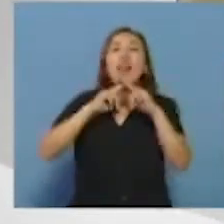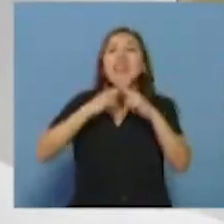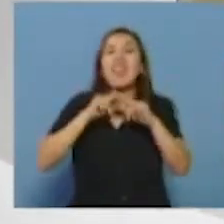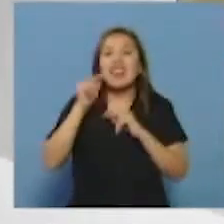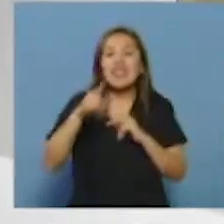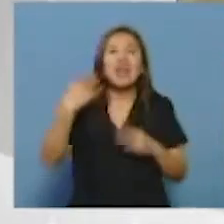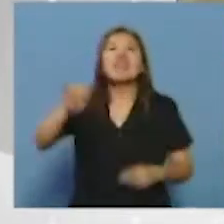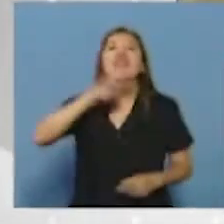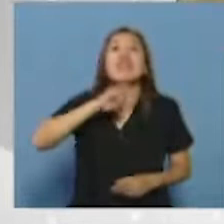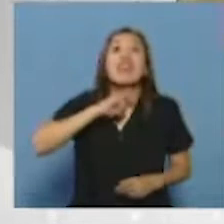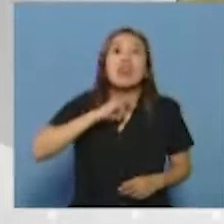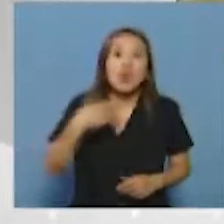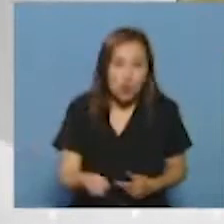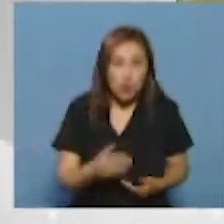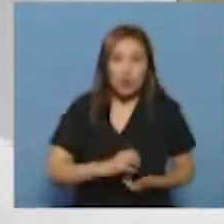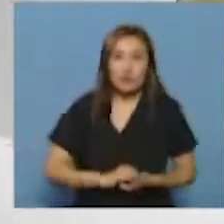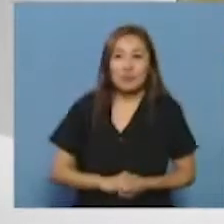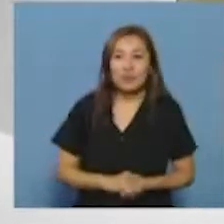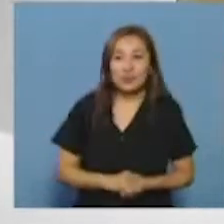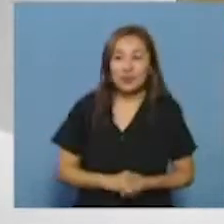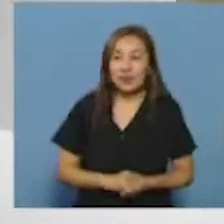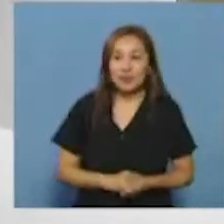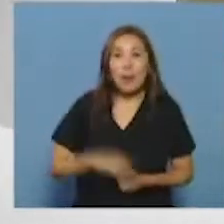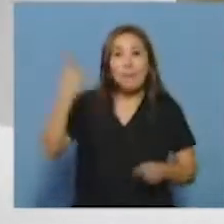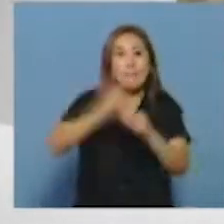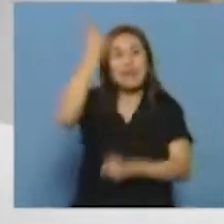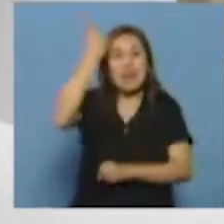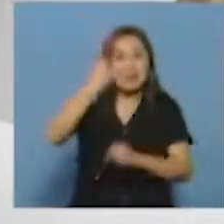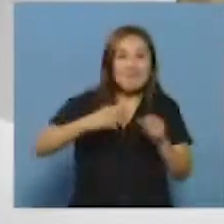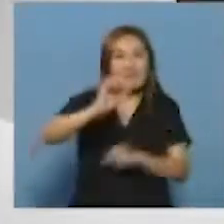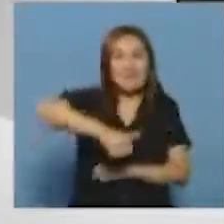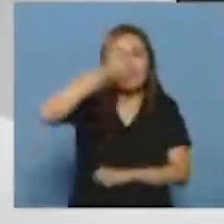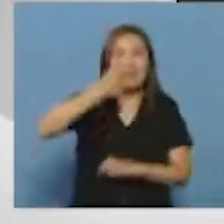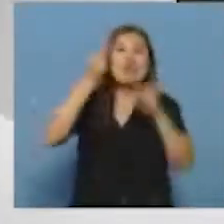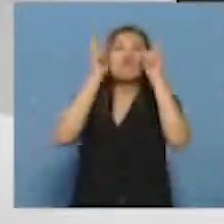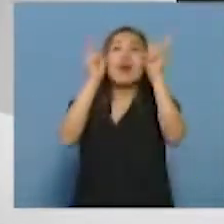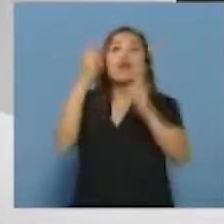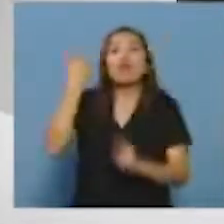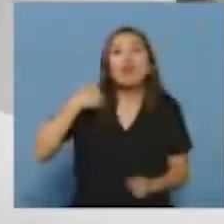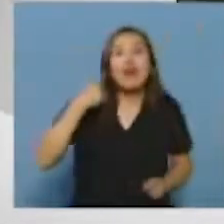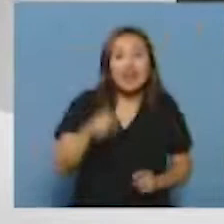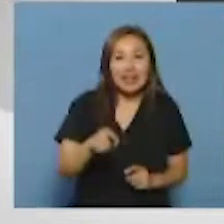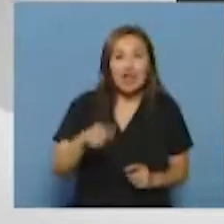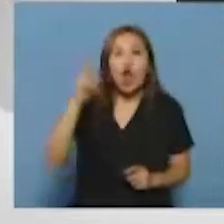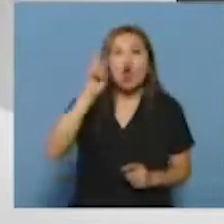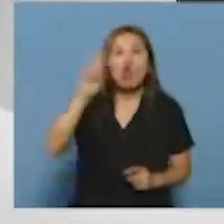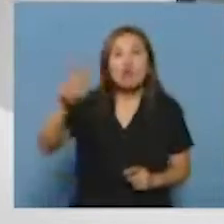la provincia de Jujuy. Primer premio, Maestros Argentinos